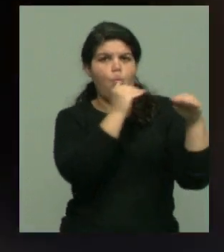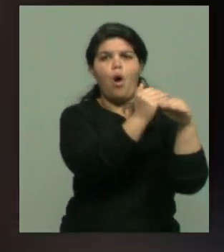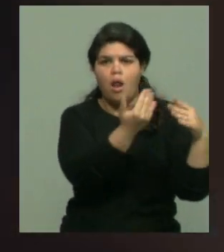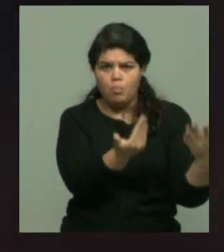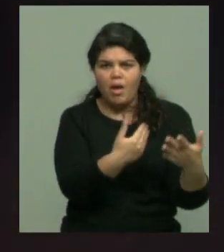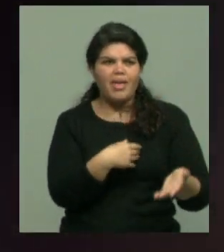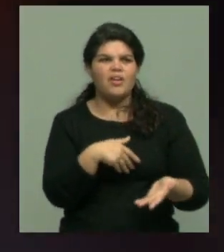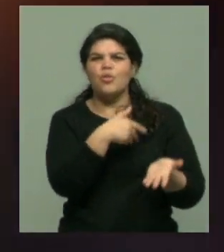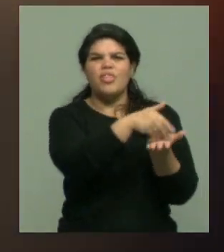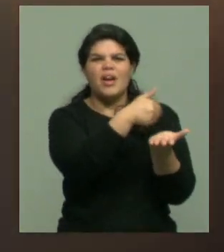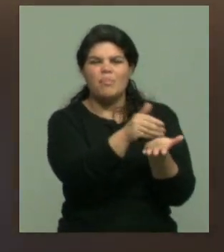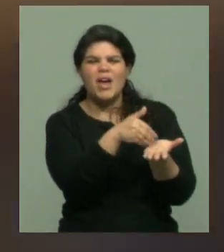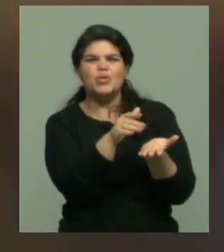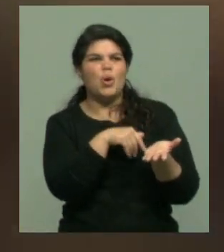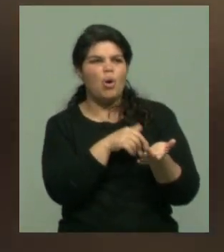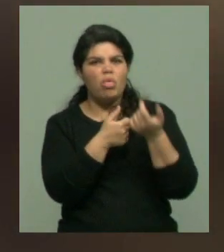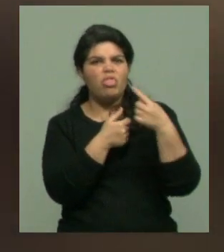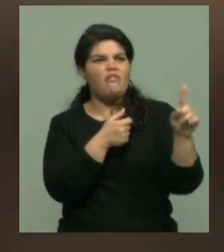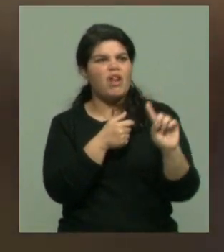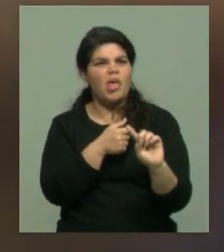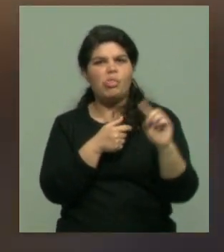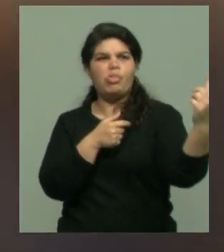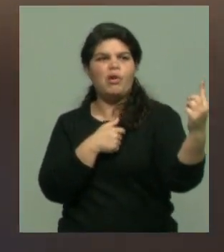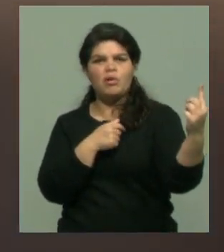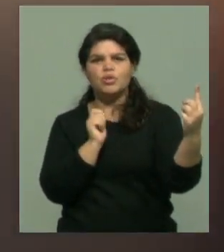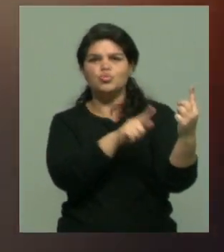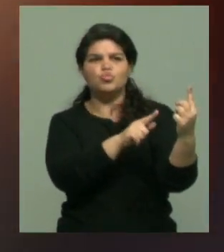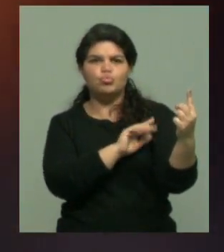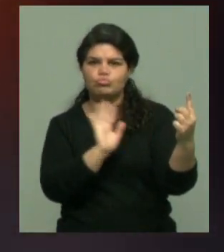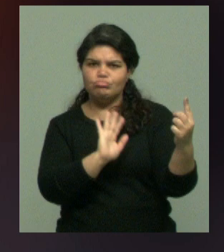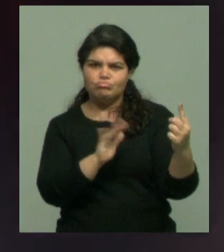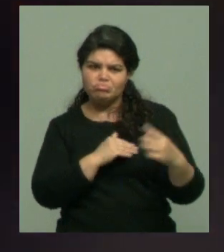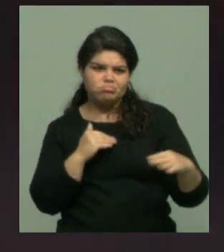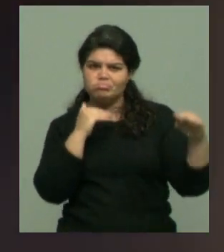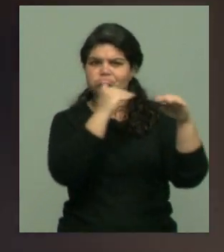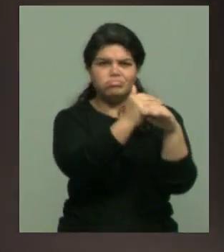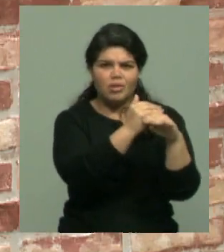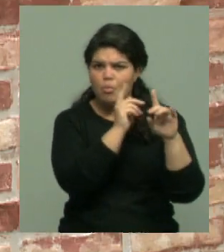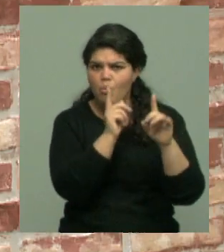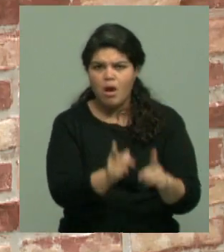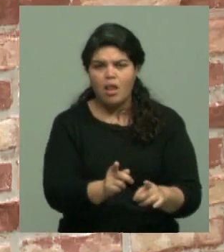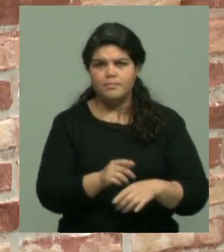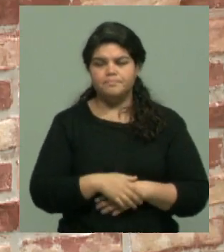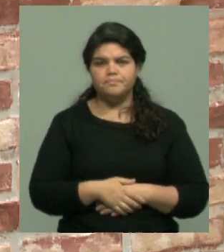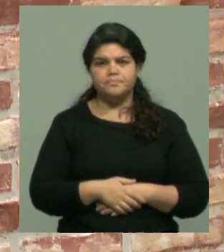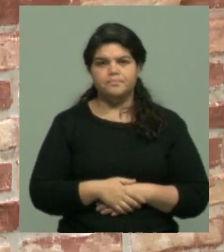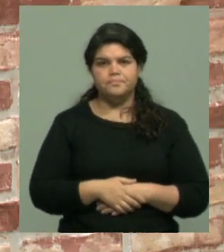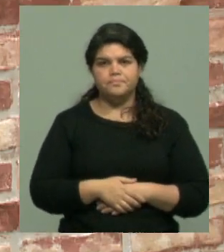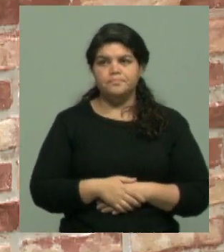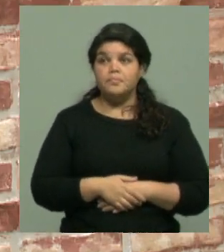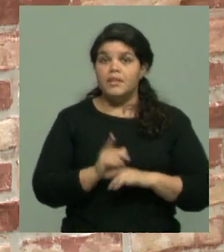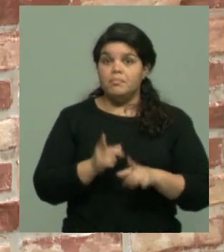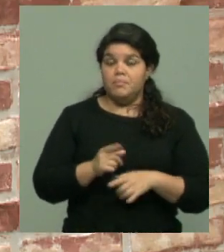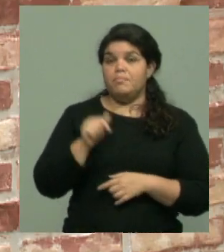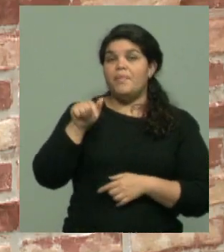hay una cosa diferente, no se practica como decía Patricia recién. No. Y digo, en la universidad, bueno, está la historia de